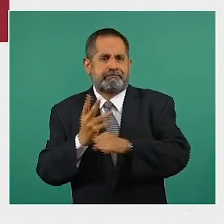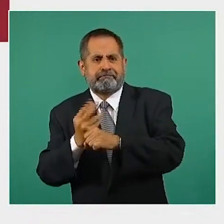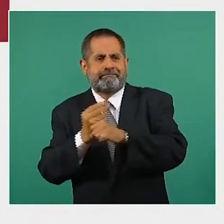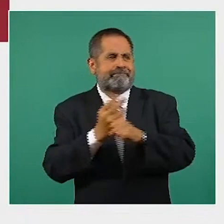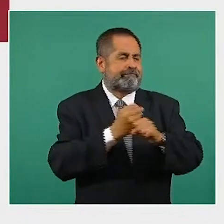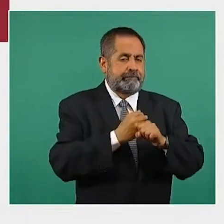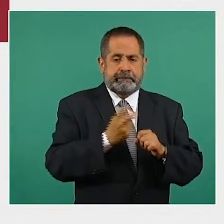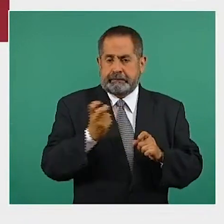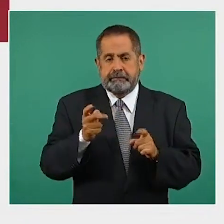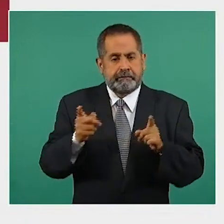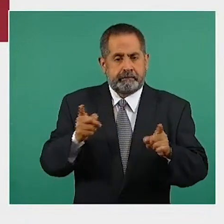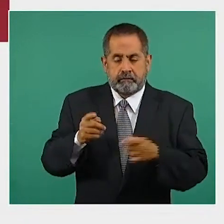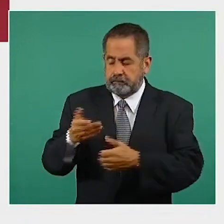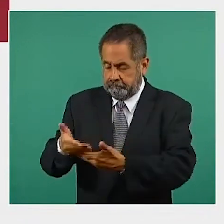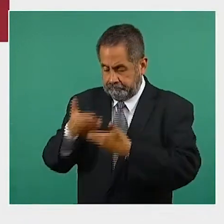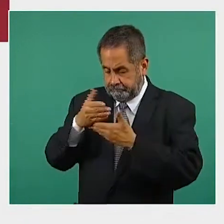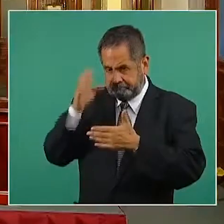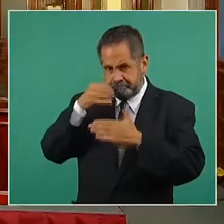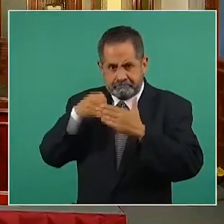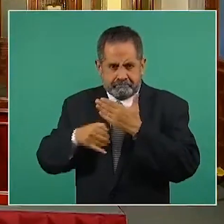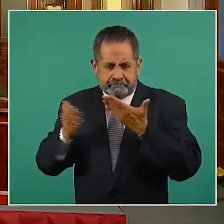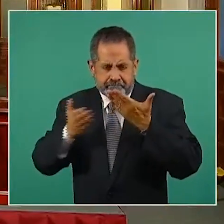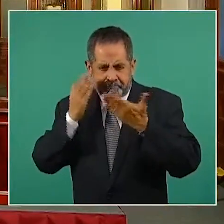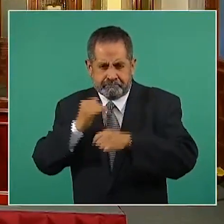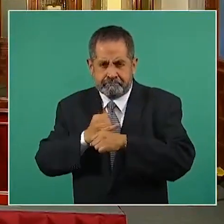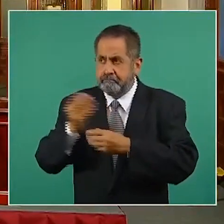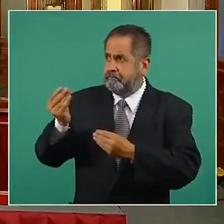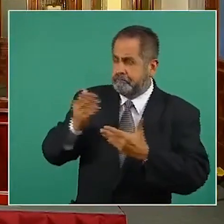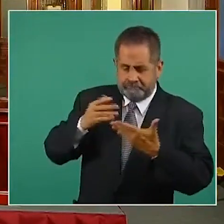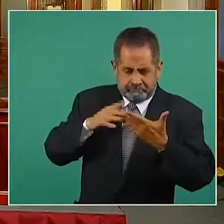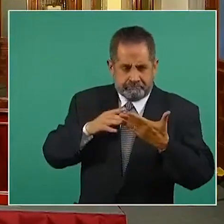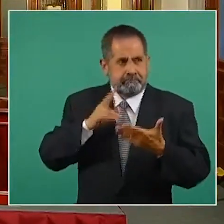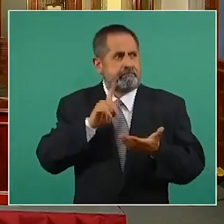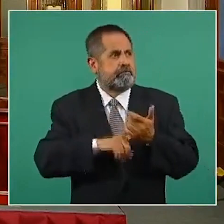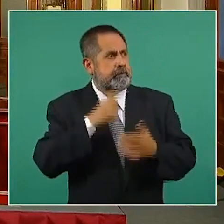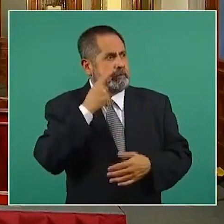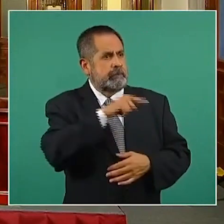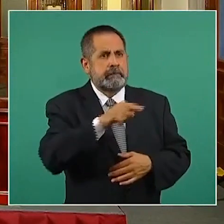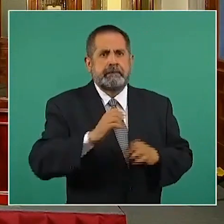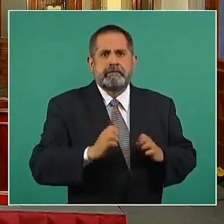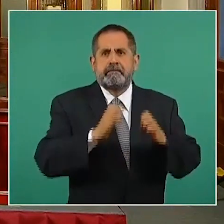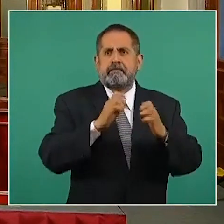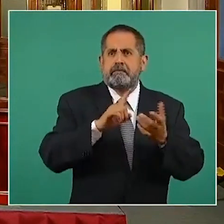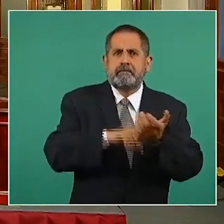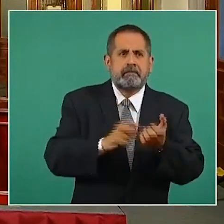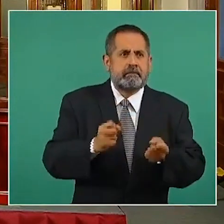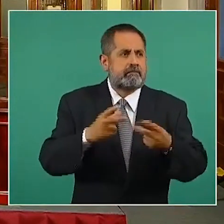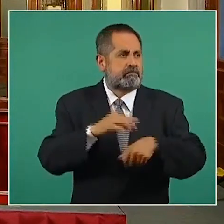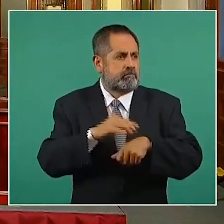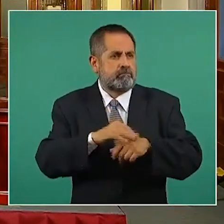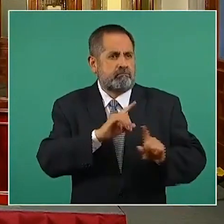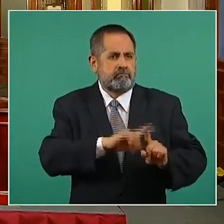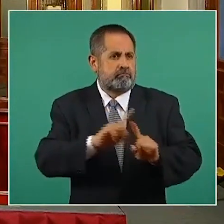con base técnica, científica y con base en la infraestructura instalada y la capacidad humana,